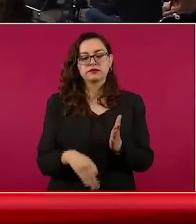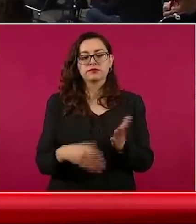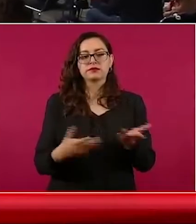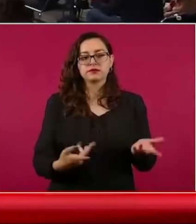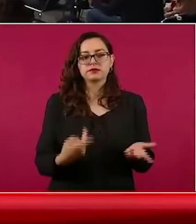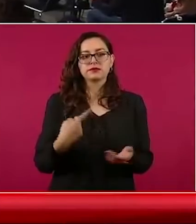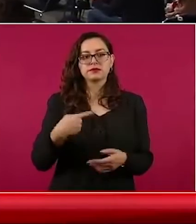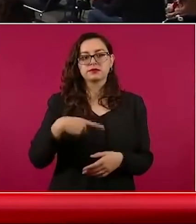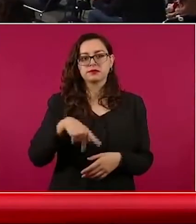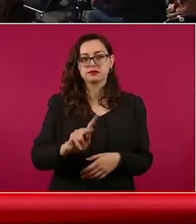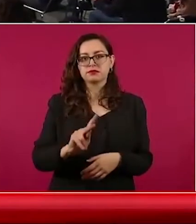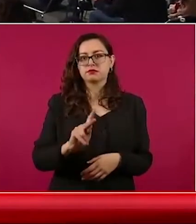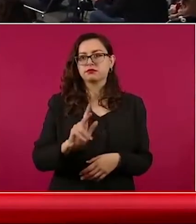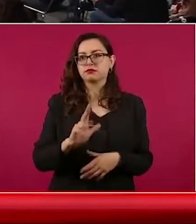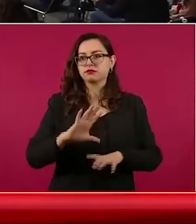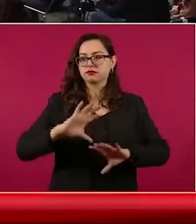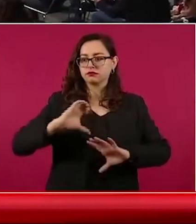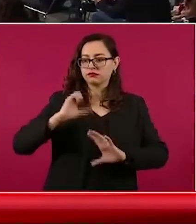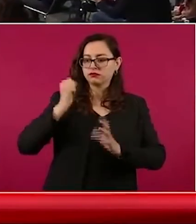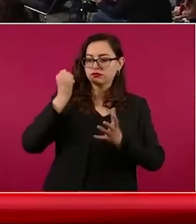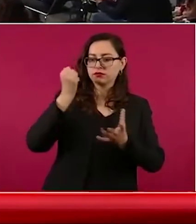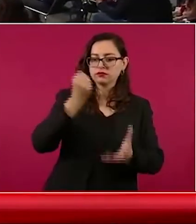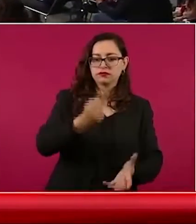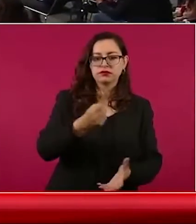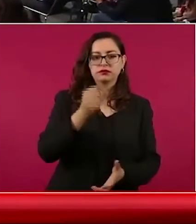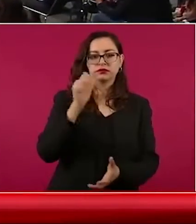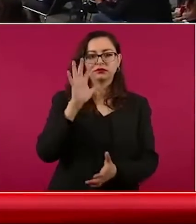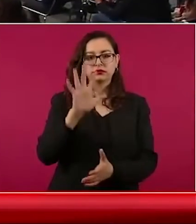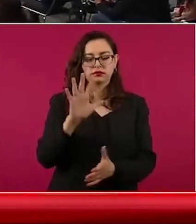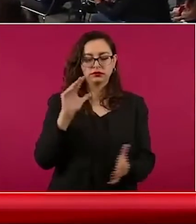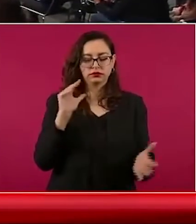como una inversión de 5 mil.